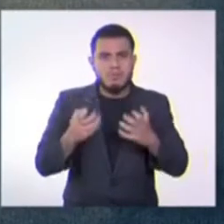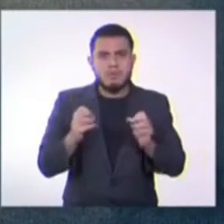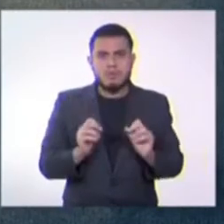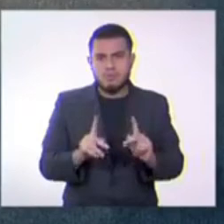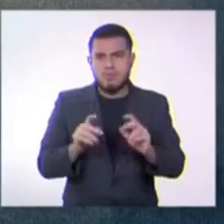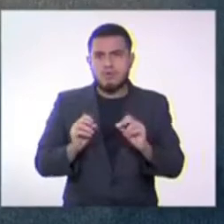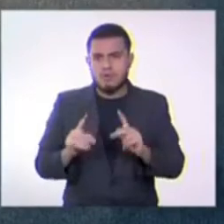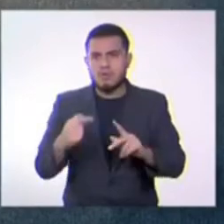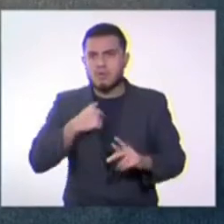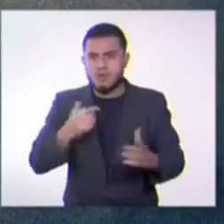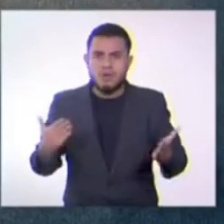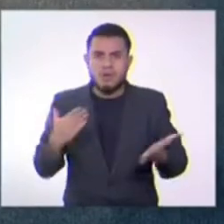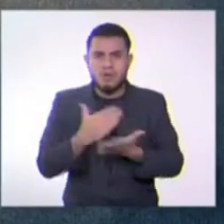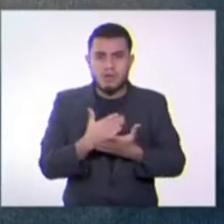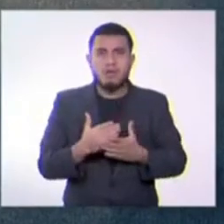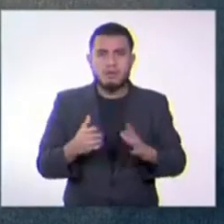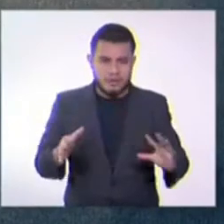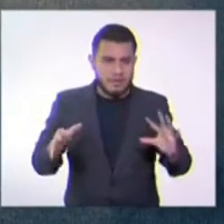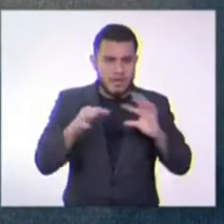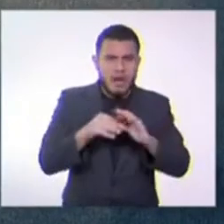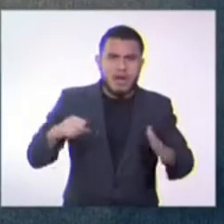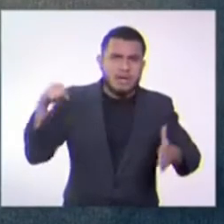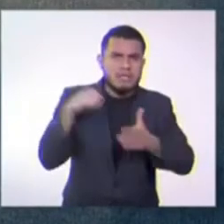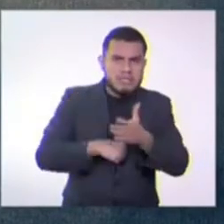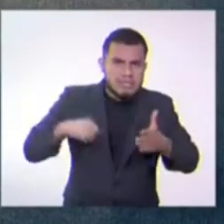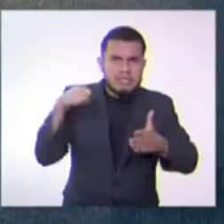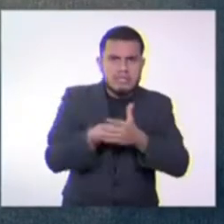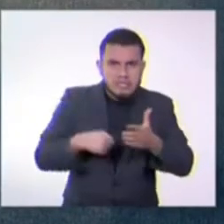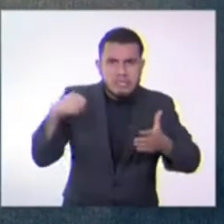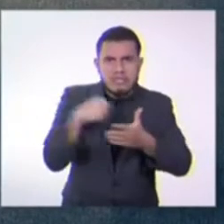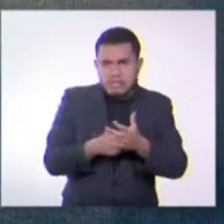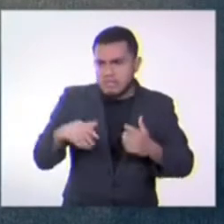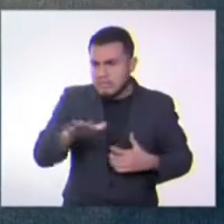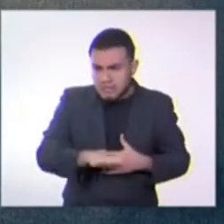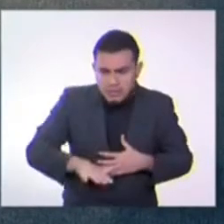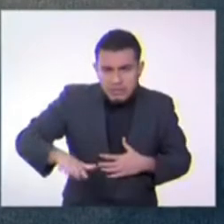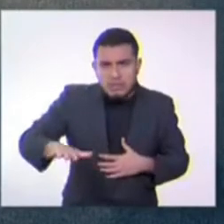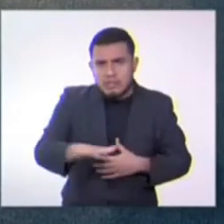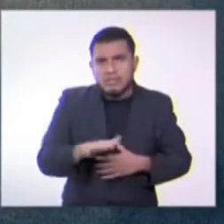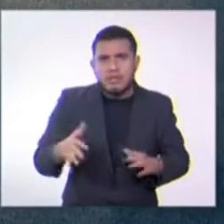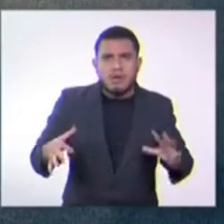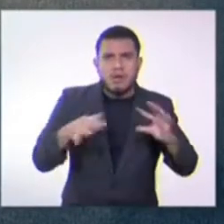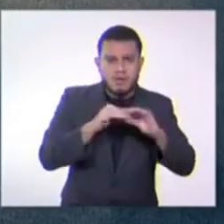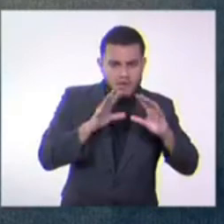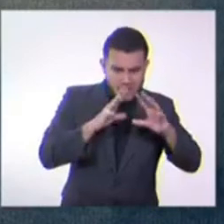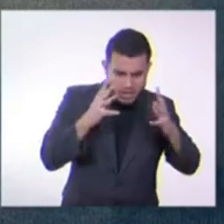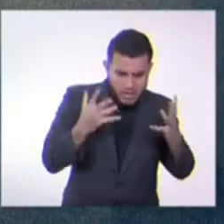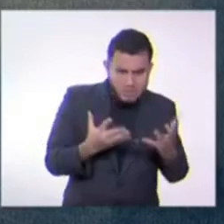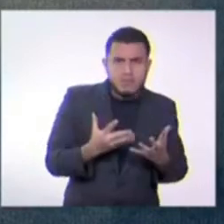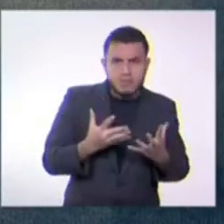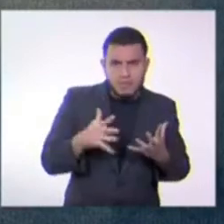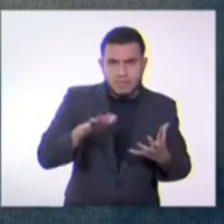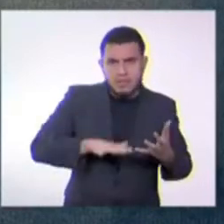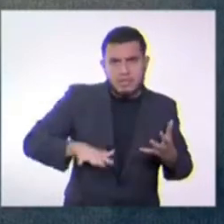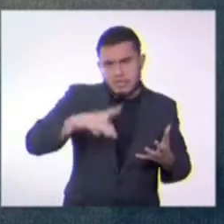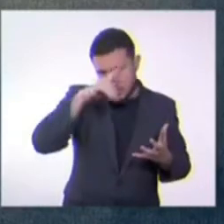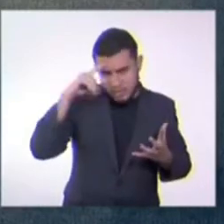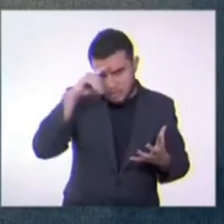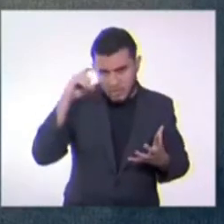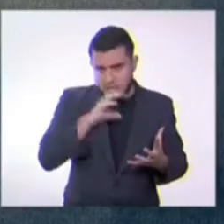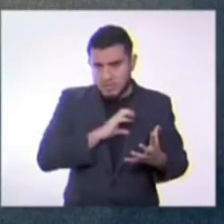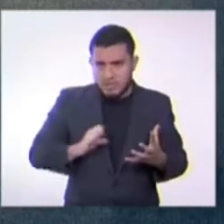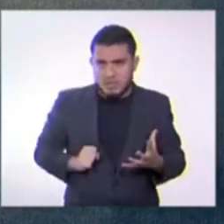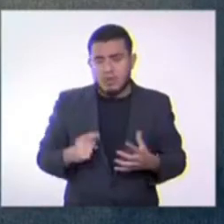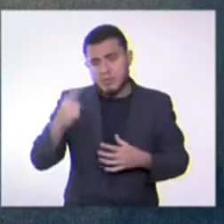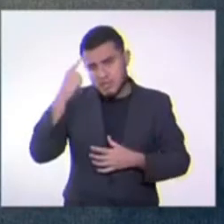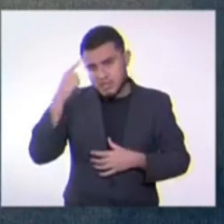Al regresar, me incorporé a las luchas obreras y sociales e ingresé a la Federación Regional de Trabajadores Salvadoreños, pensando